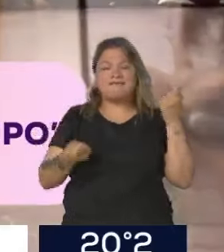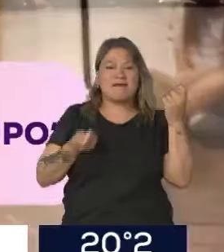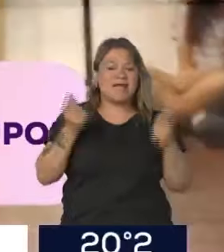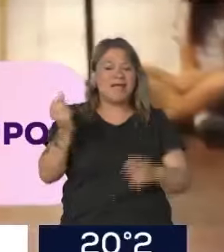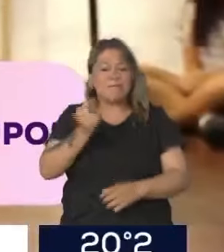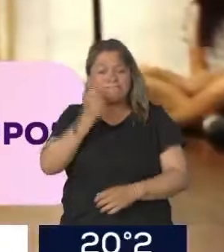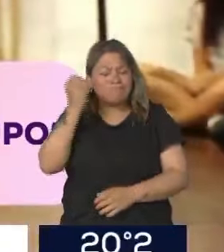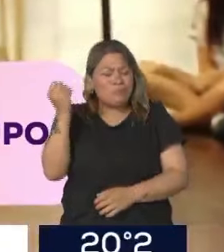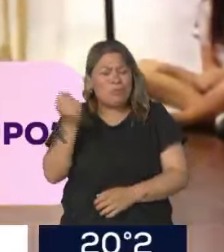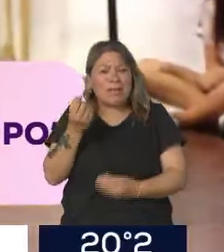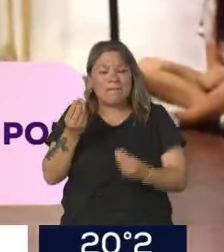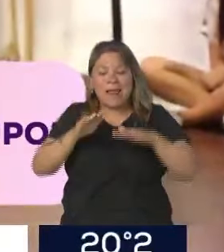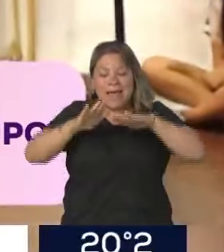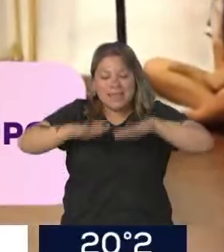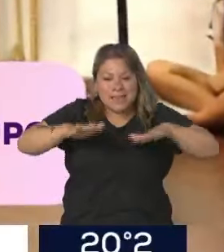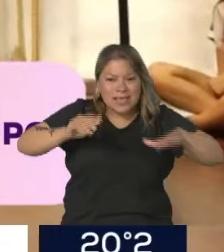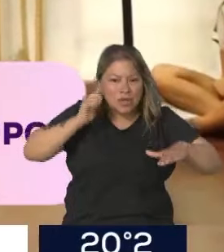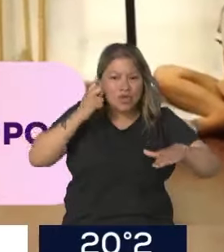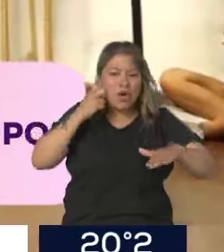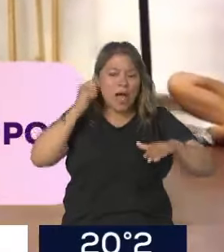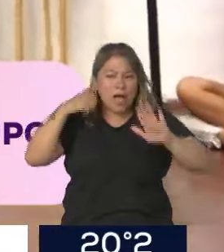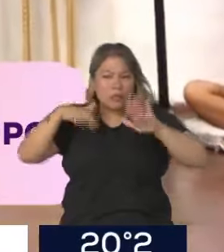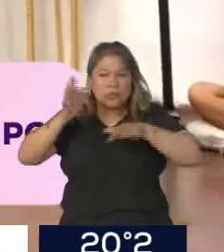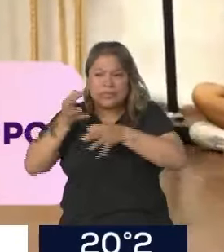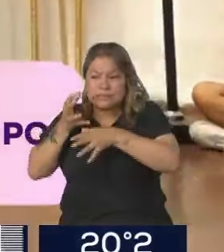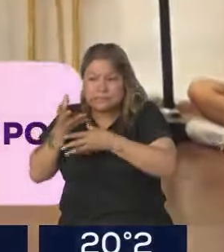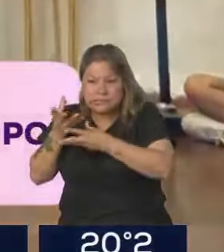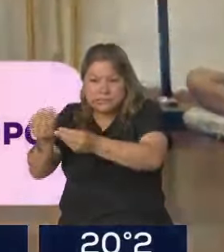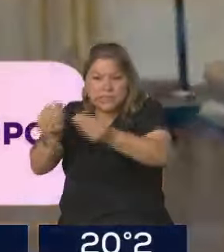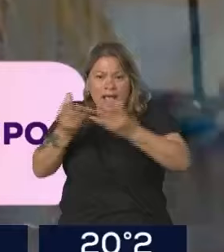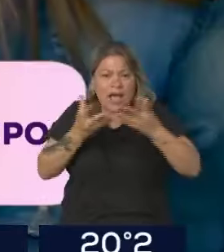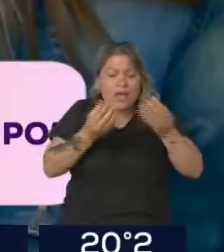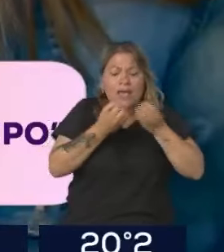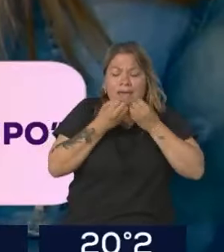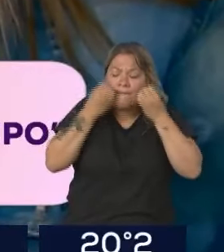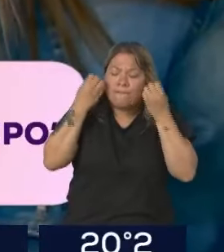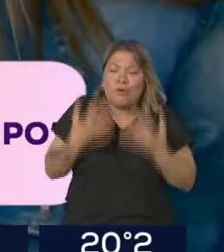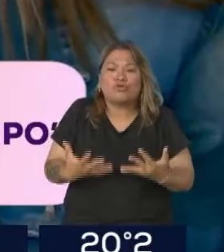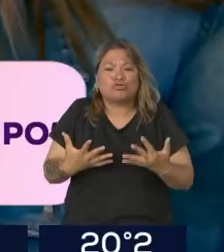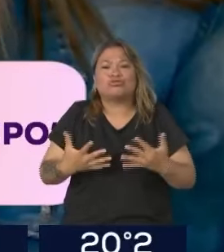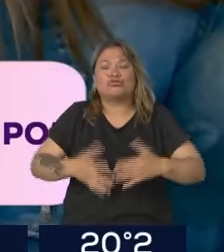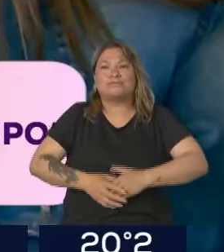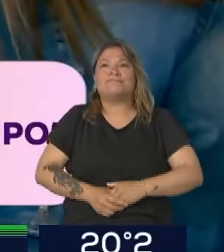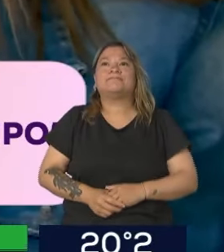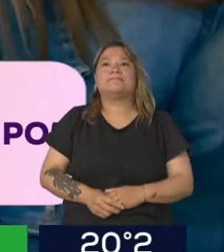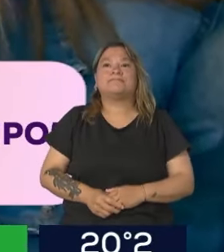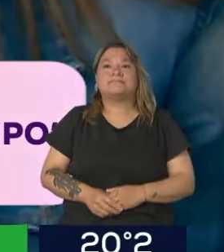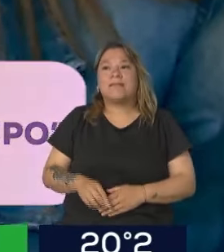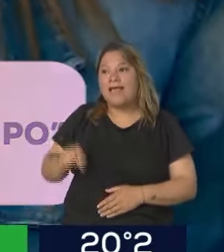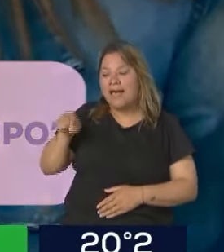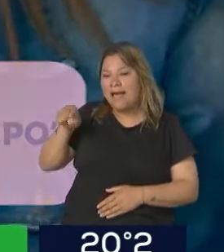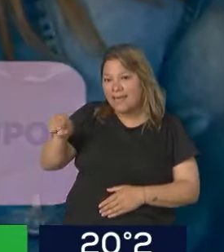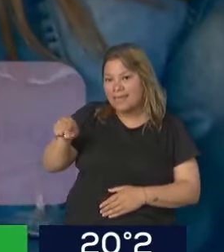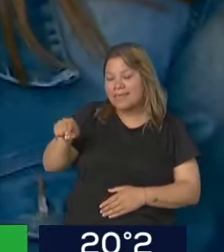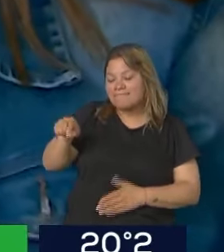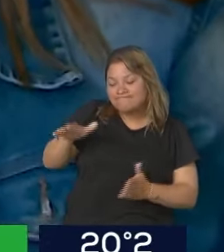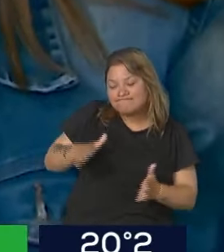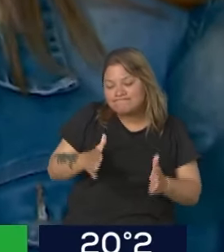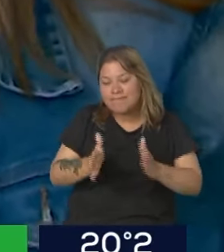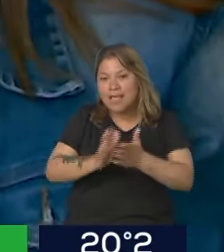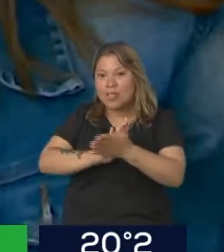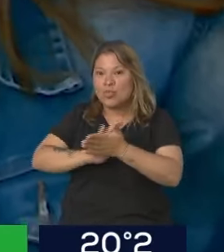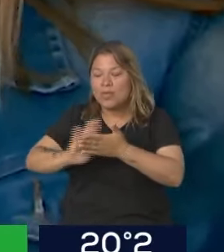a los niños, a la gente grande. Es algo muy hermoso. Y ahí empezaste, a transitar lo que era